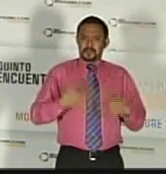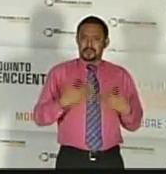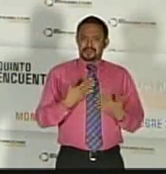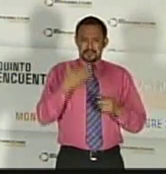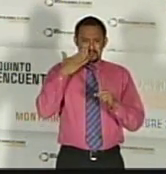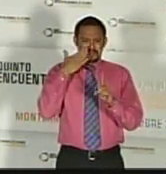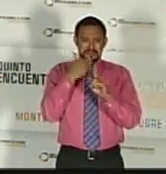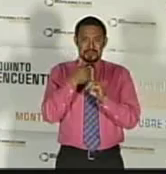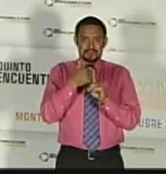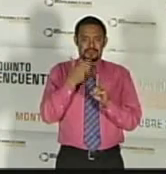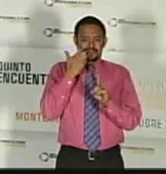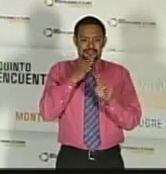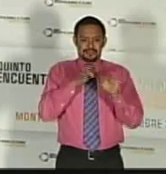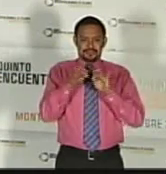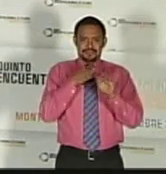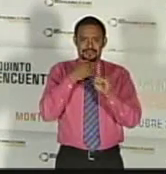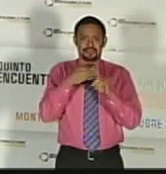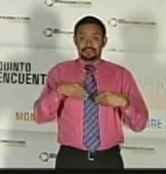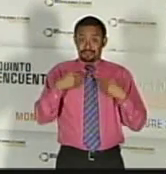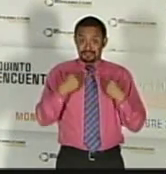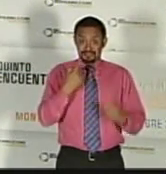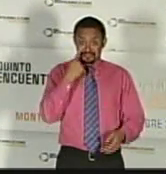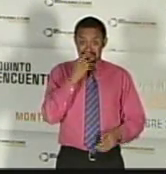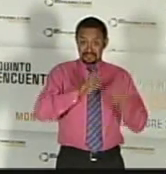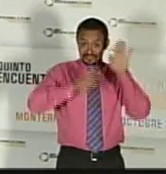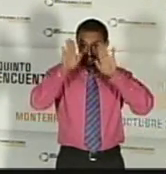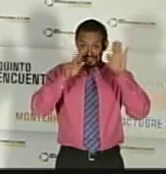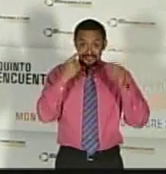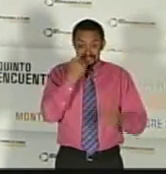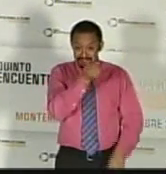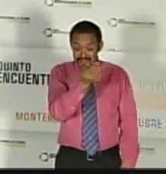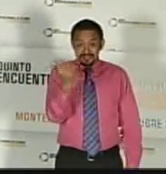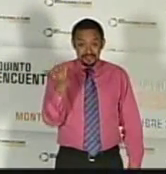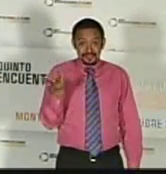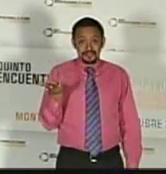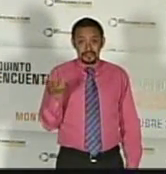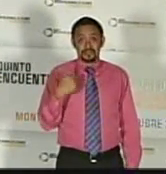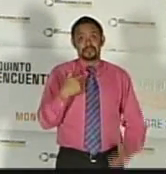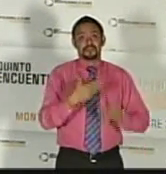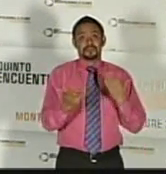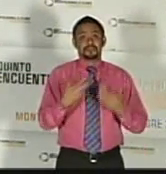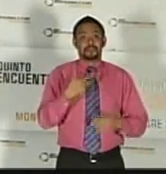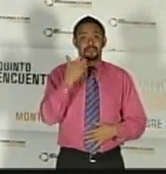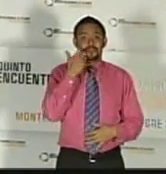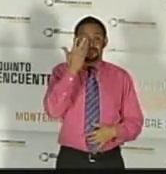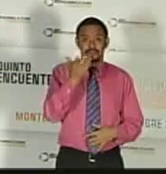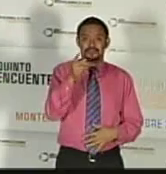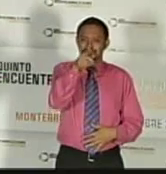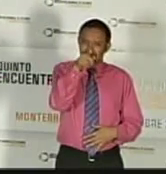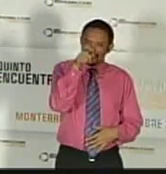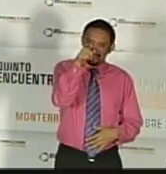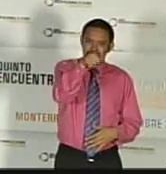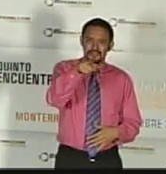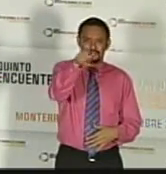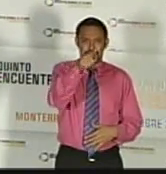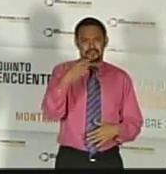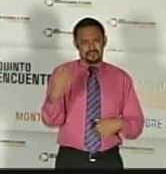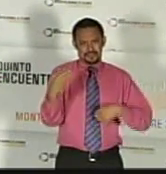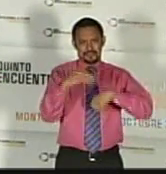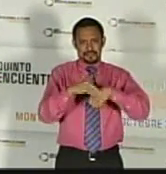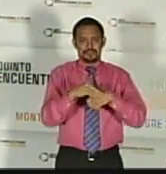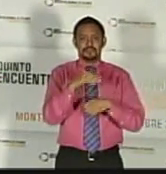vocación? Miren nada más. Ahora, yo quisiera que ustedes pongan